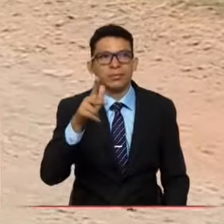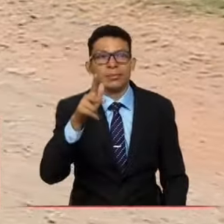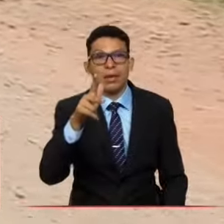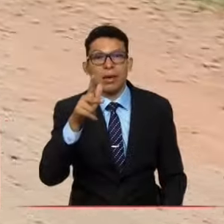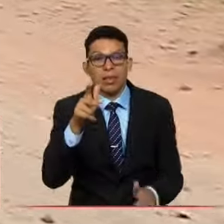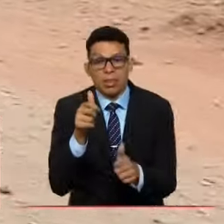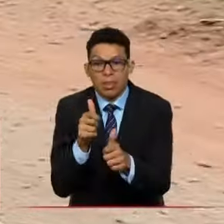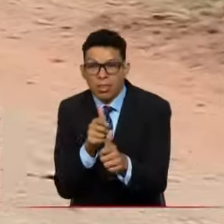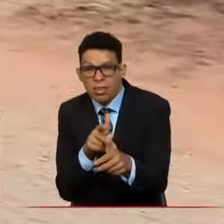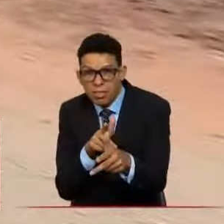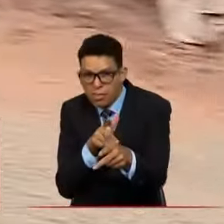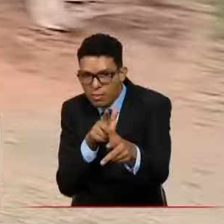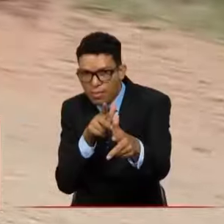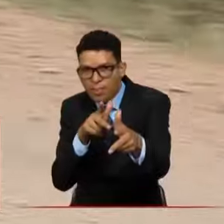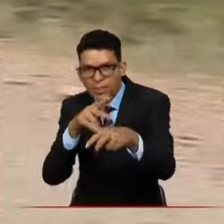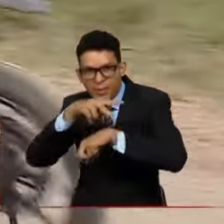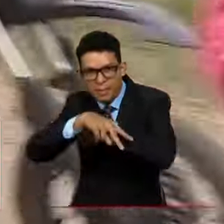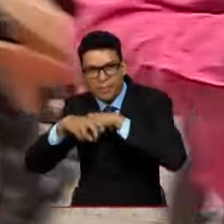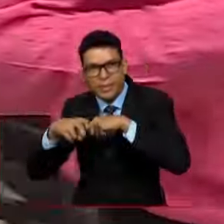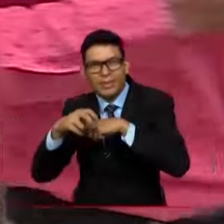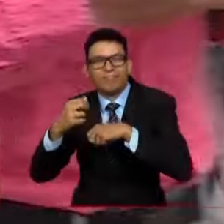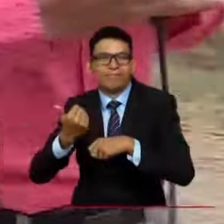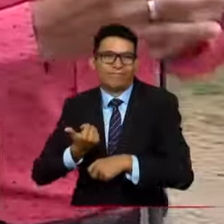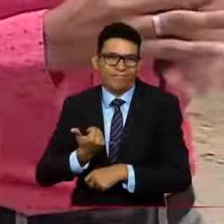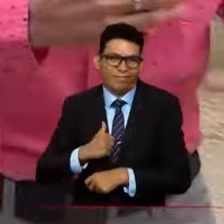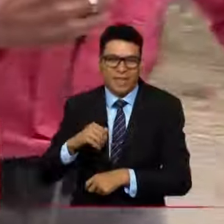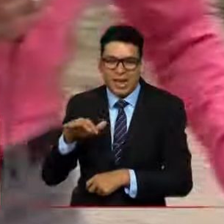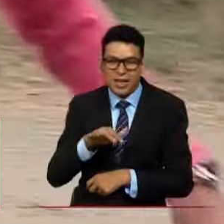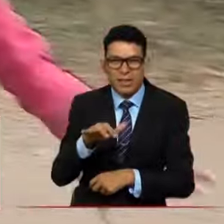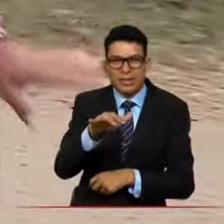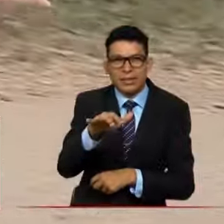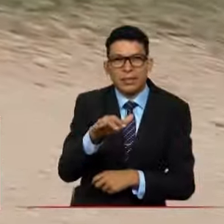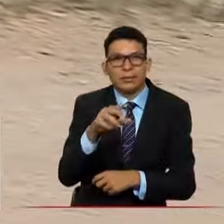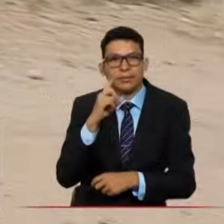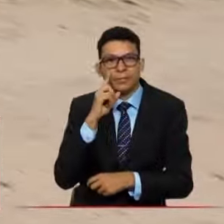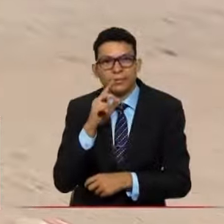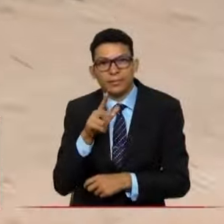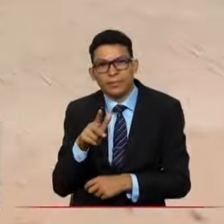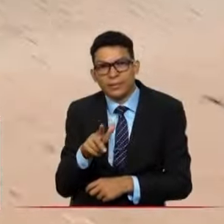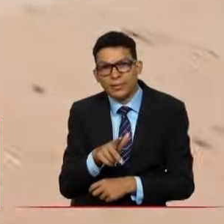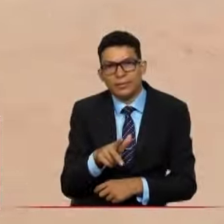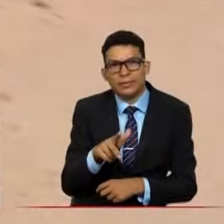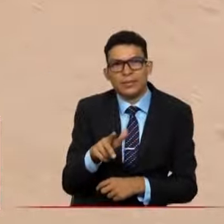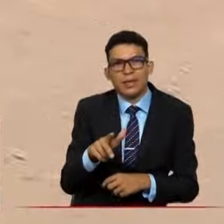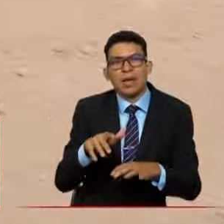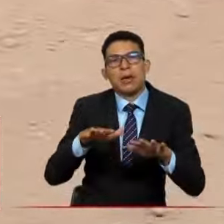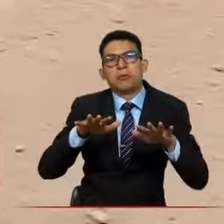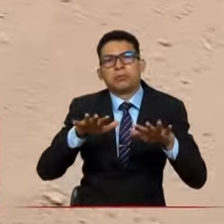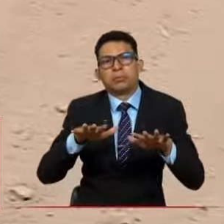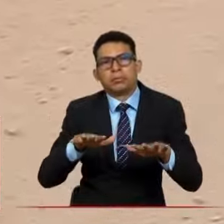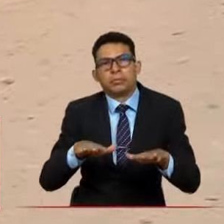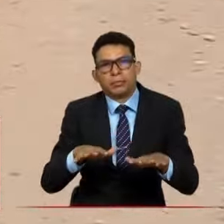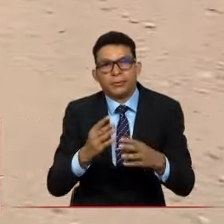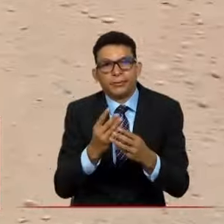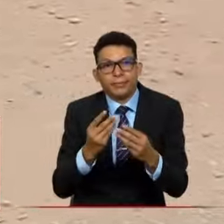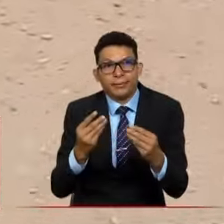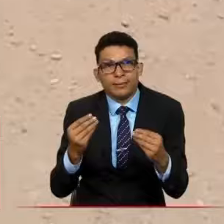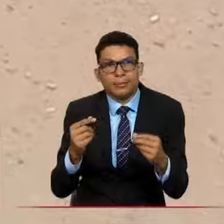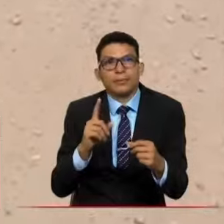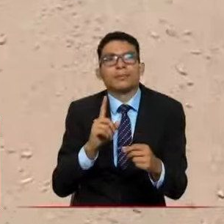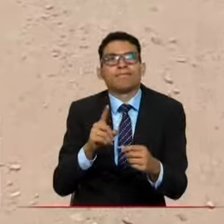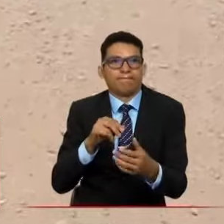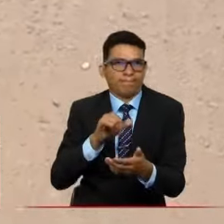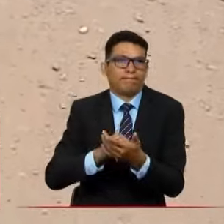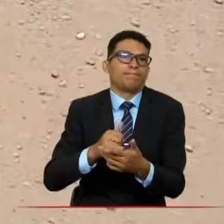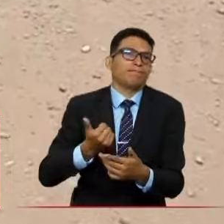por los delincuentes, quienes aprovechan el mal estado de la vía. Quiero mostrarles por acá el mal estado de la vía. Ellos merman la velocidad y ahí es donde